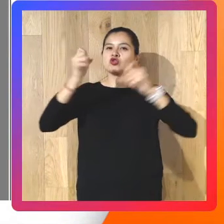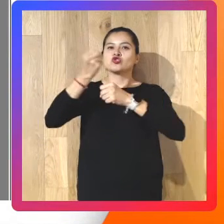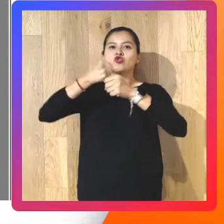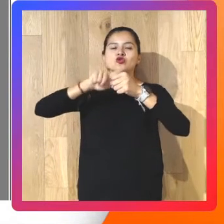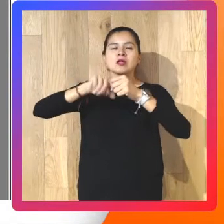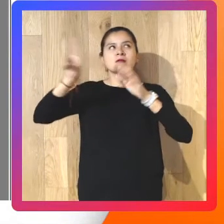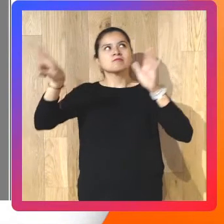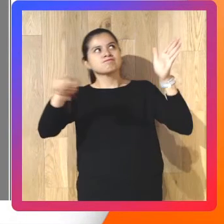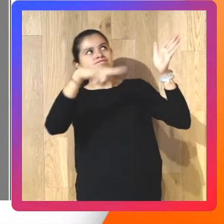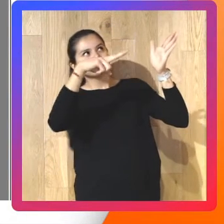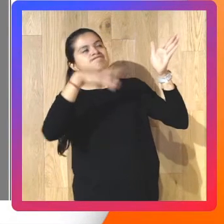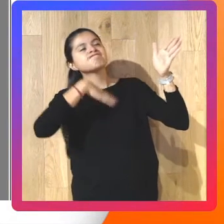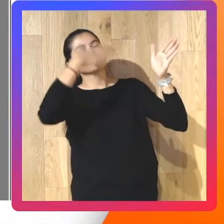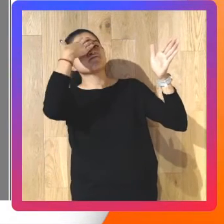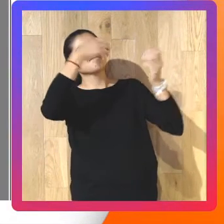social